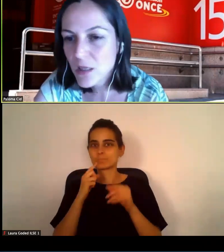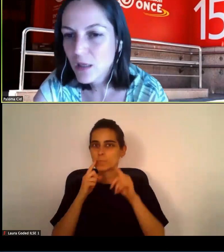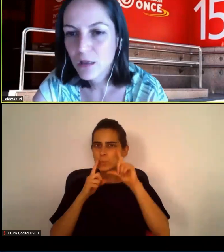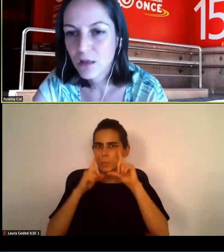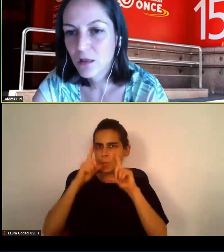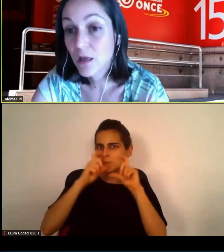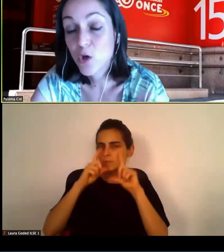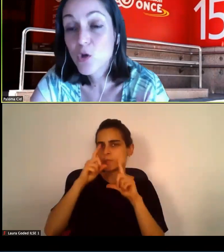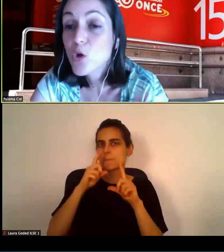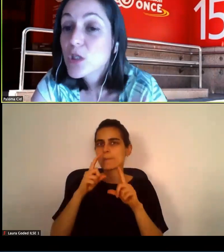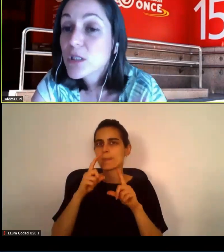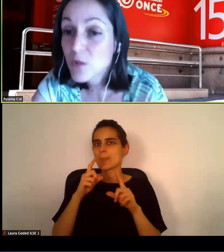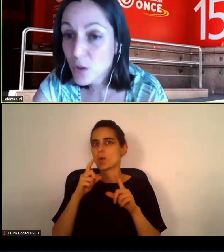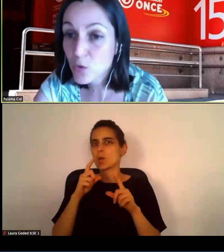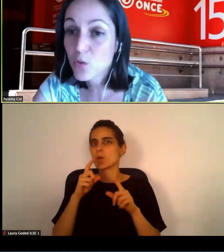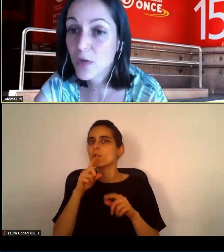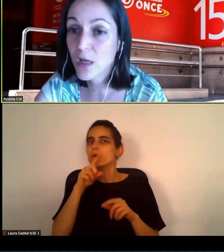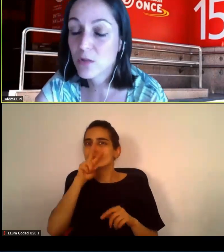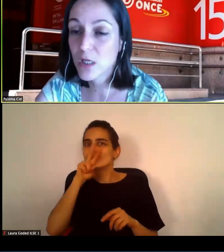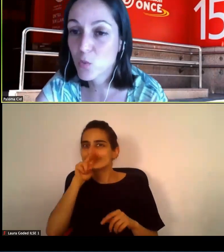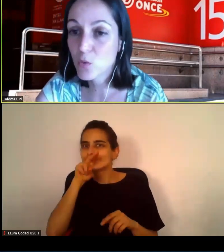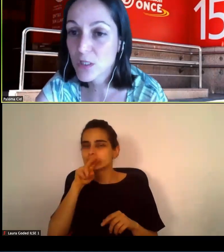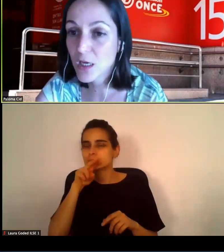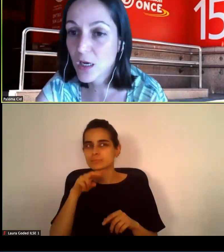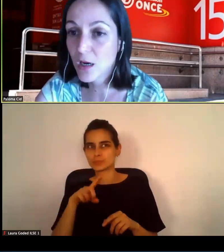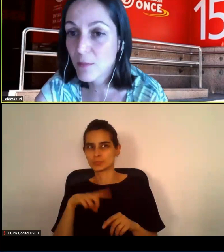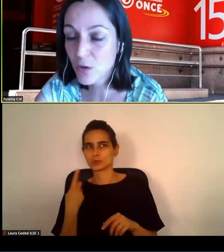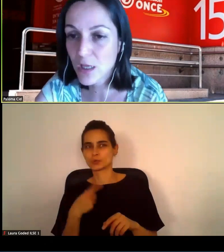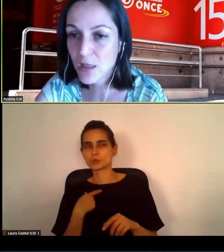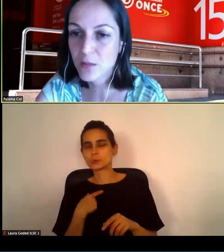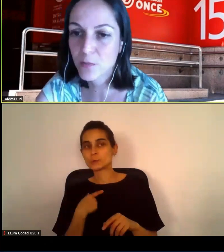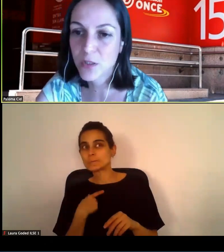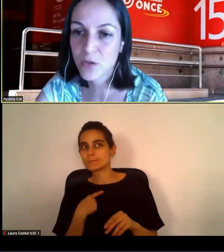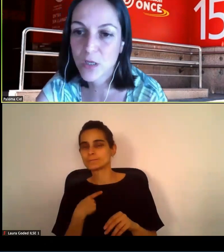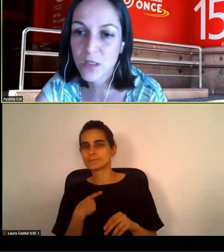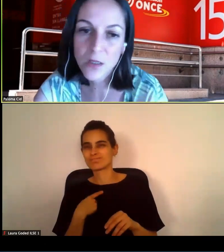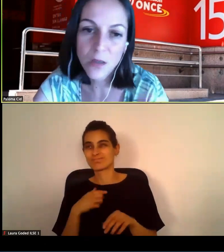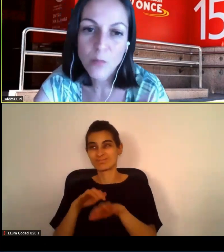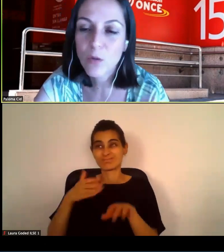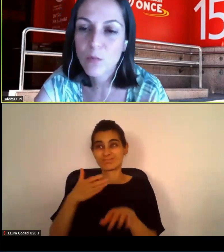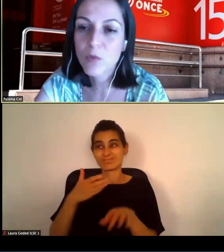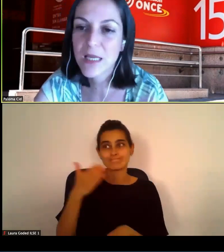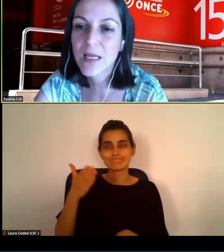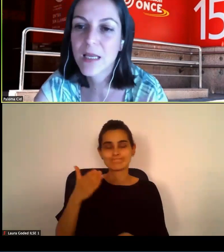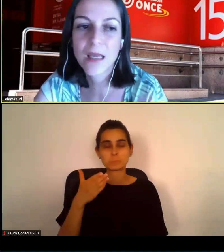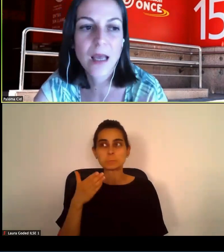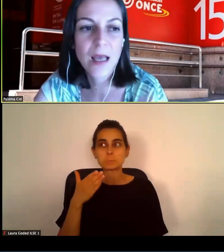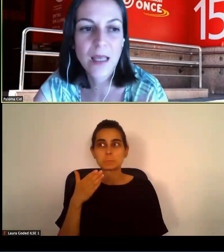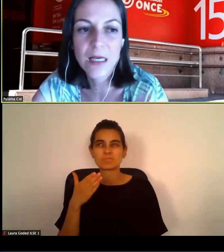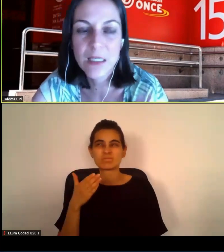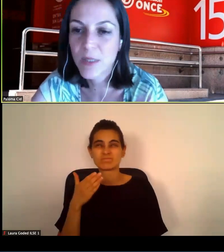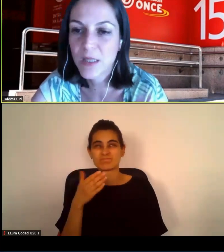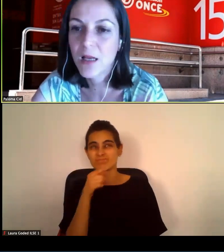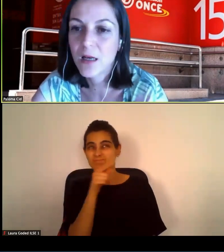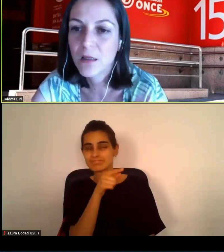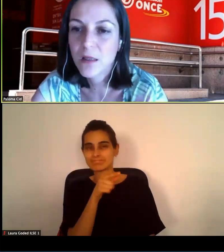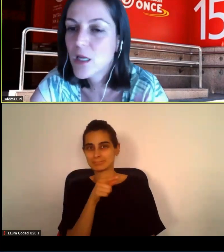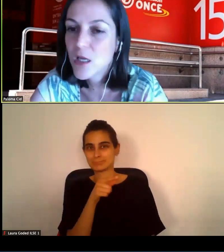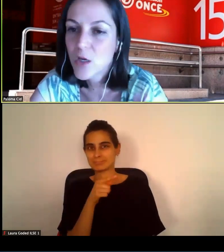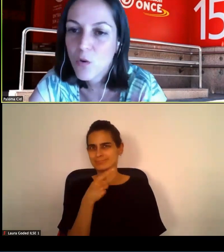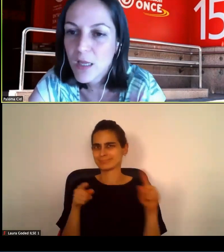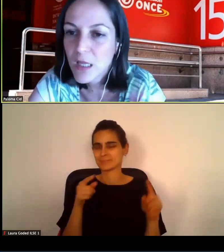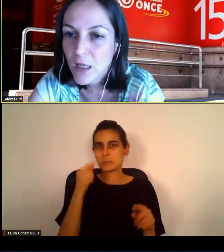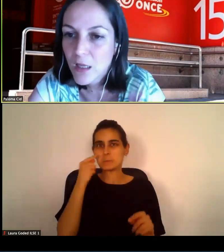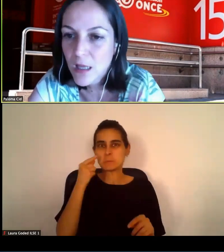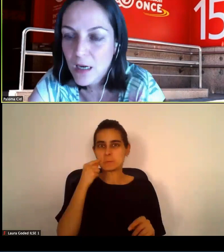verbalizaciones que no estamos acostumbrados a escuchar a la mayoría de las personas. Bueno, pues hay que respetar y